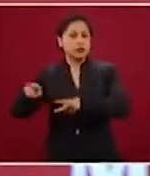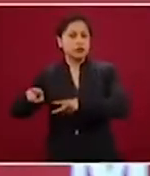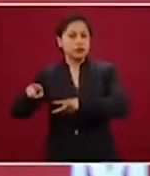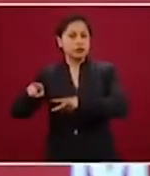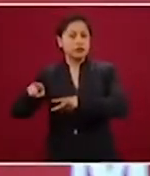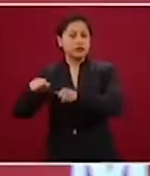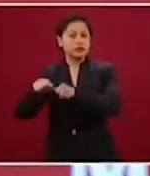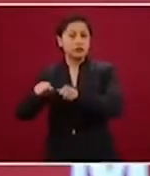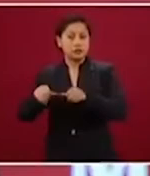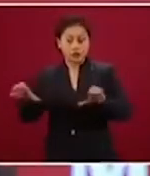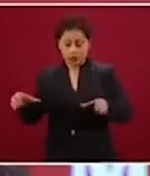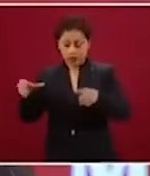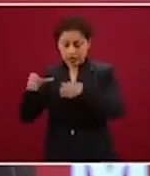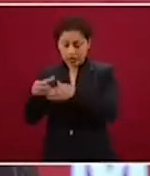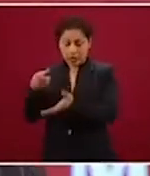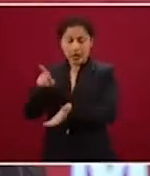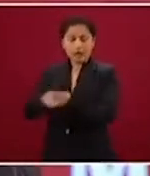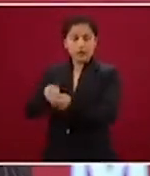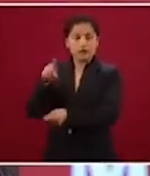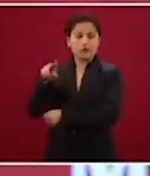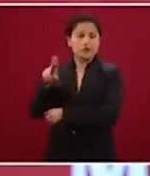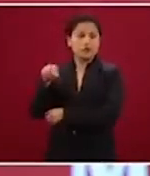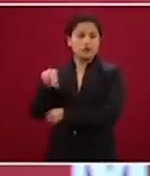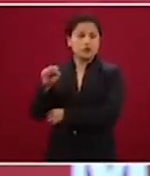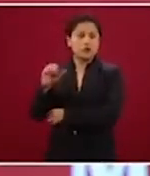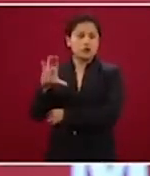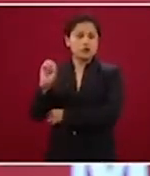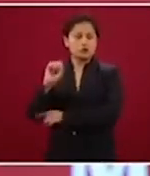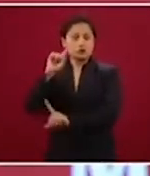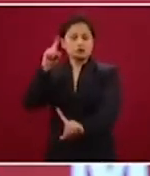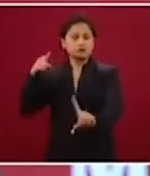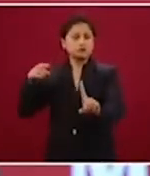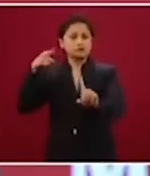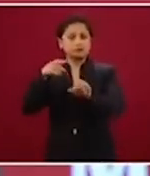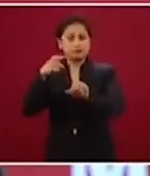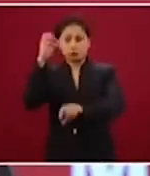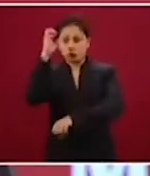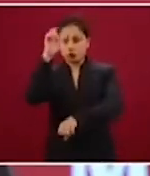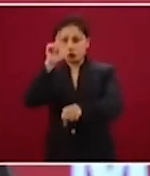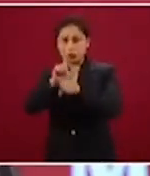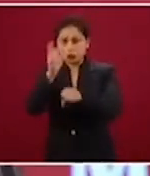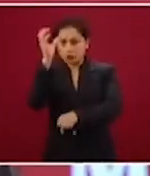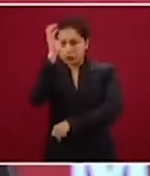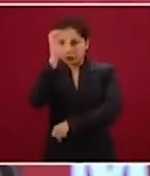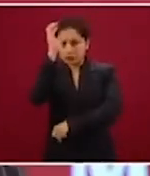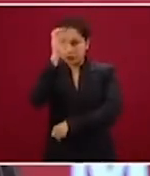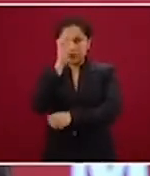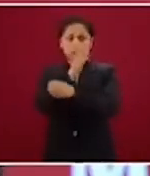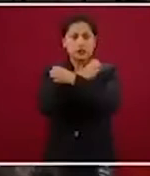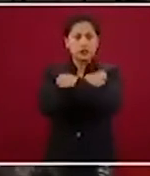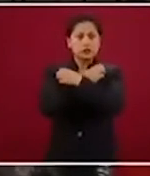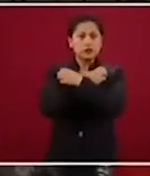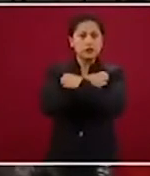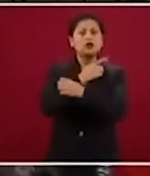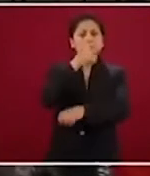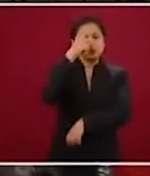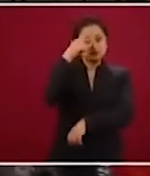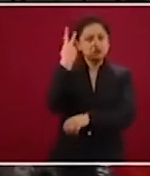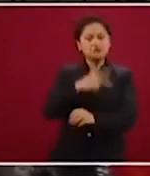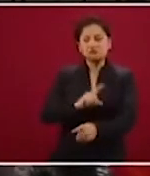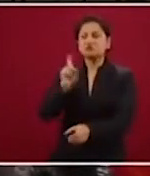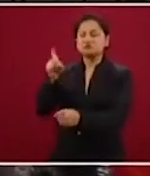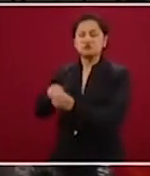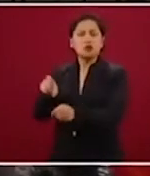una agencia de las Naciones Unidas para la Cultura, la Ciencia, la Educación, justo después de la Segunda